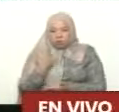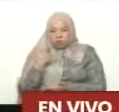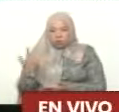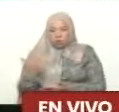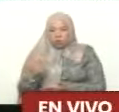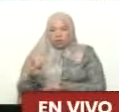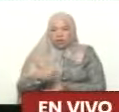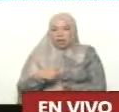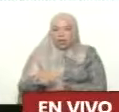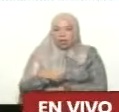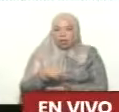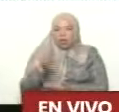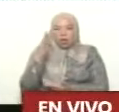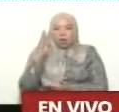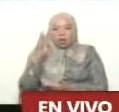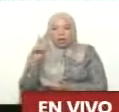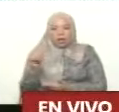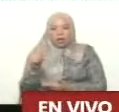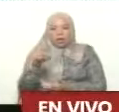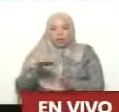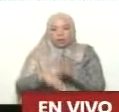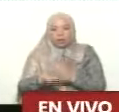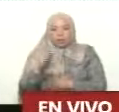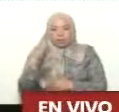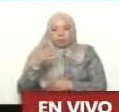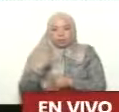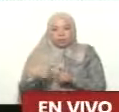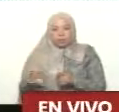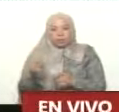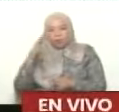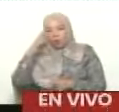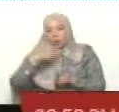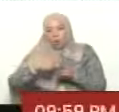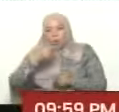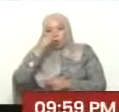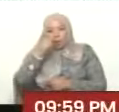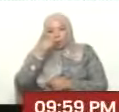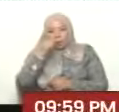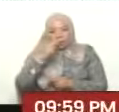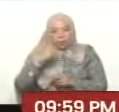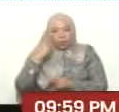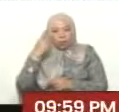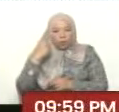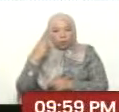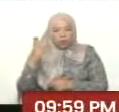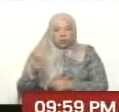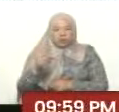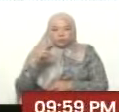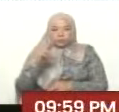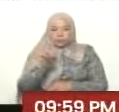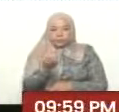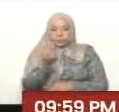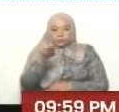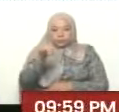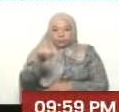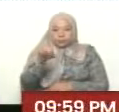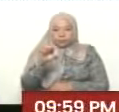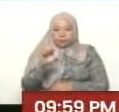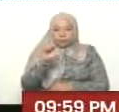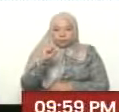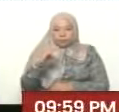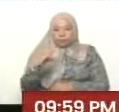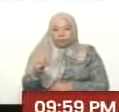el tamunangue y los sones de negro y lograr que la UNESCO declare